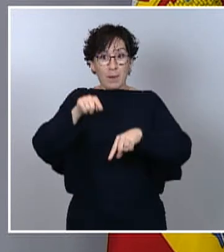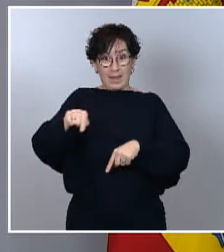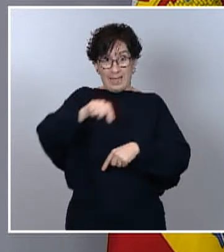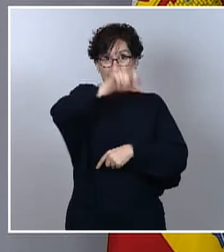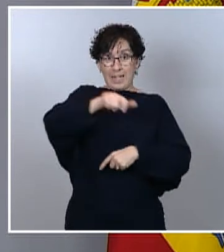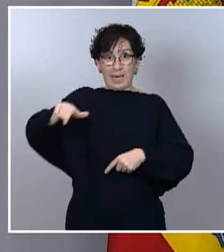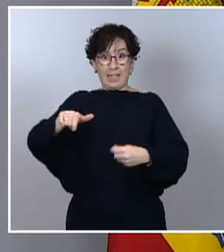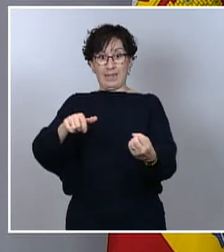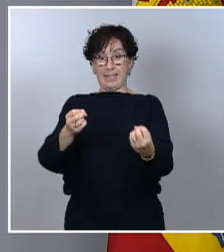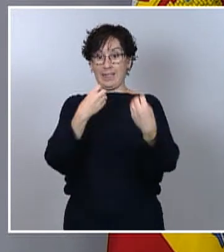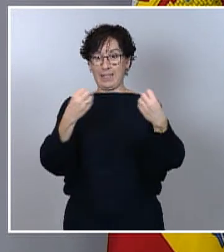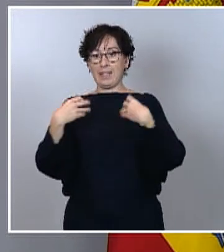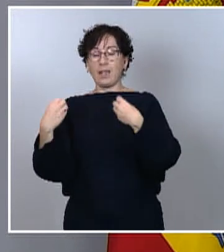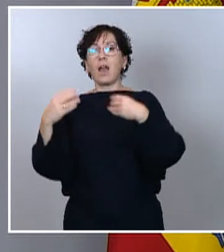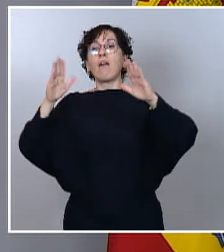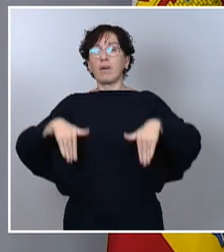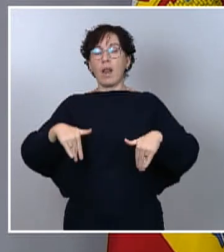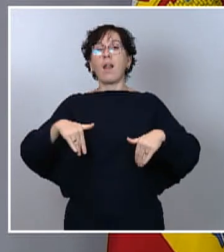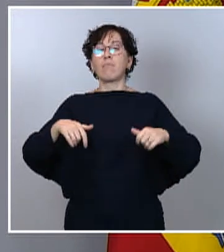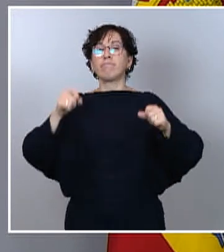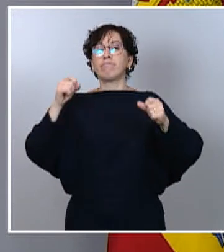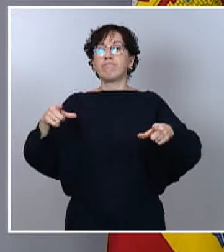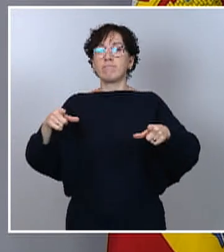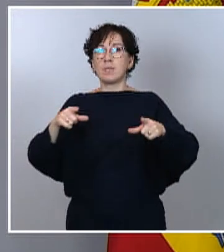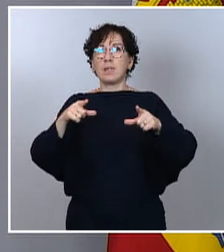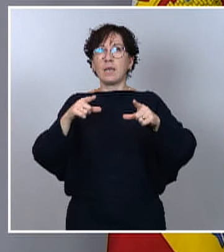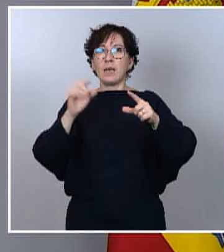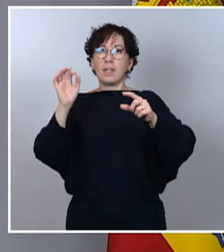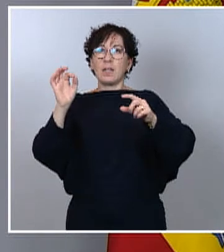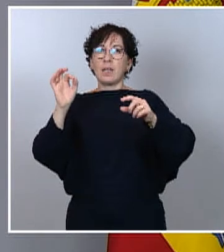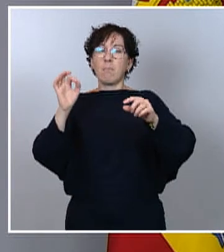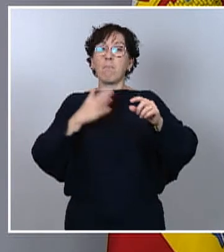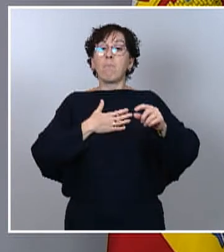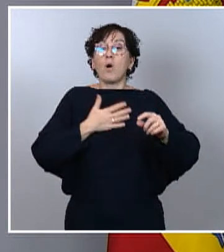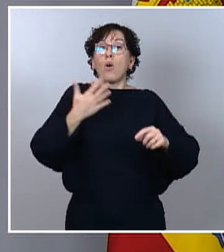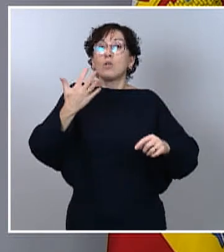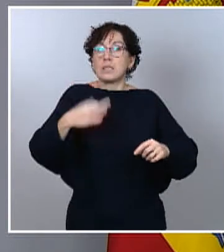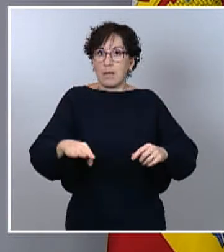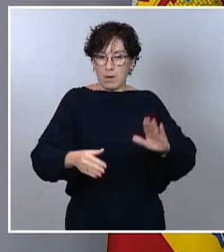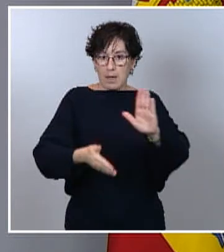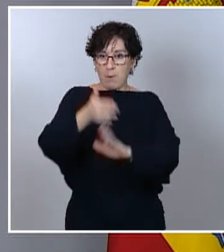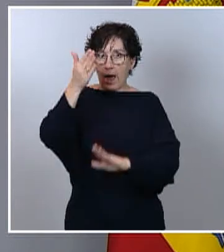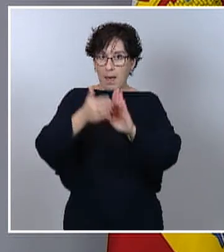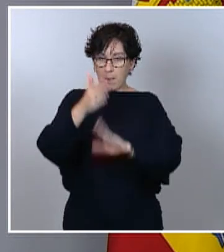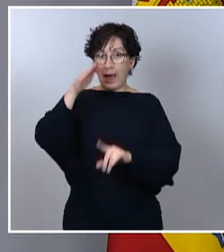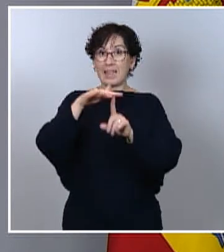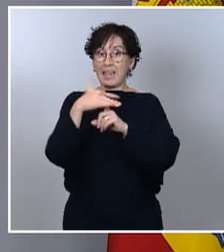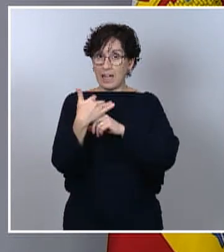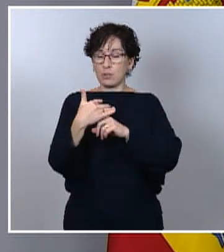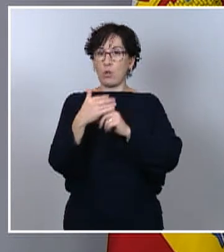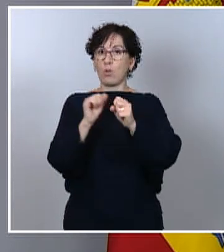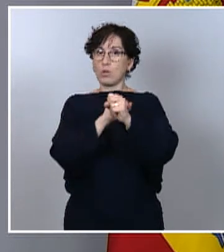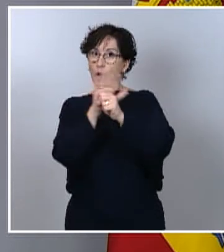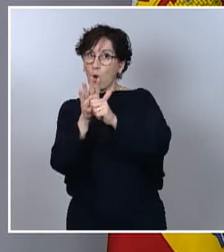rondas, hemos encontrado una tasa de posibles casos COVID activos de 3,2%